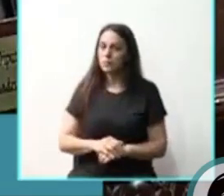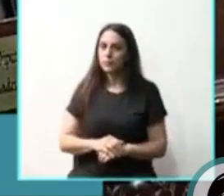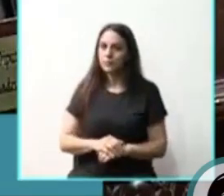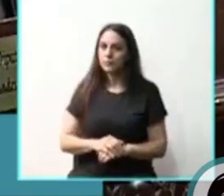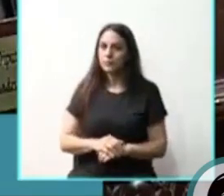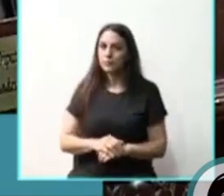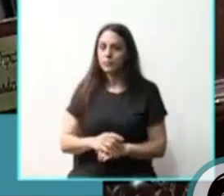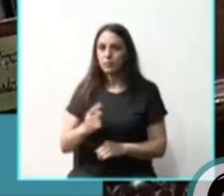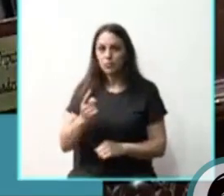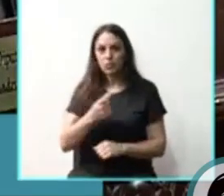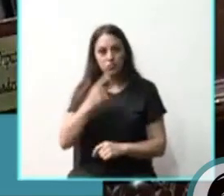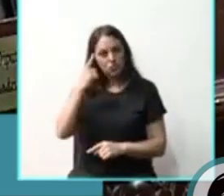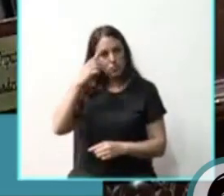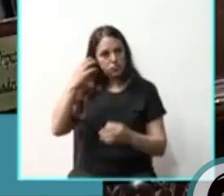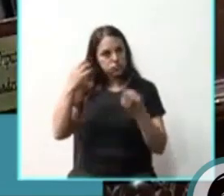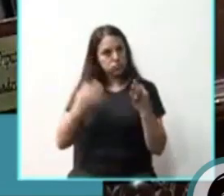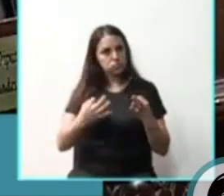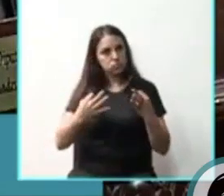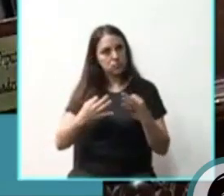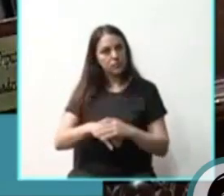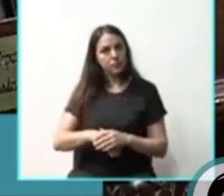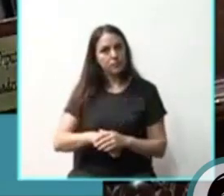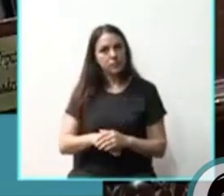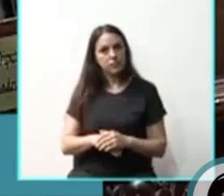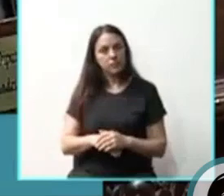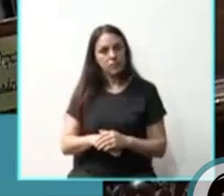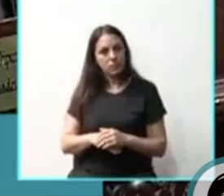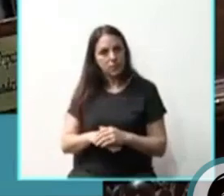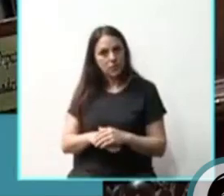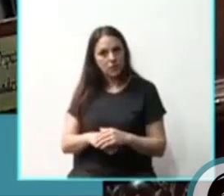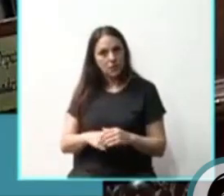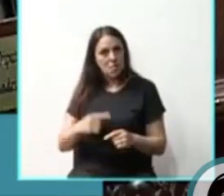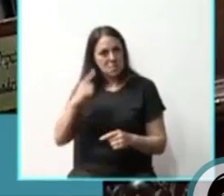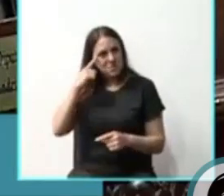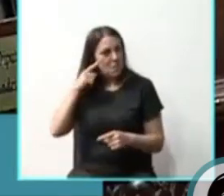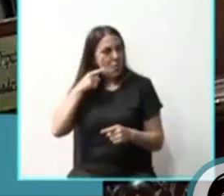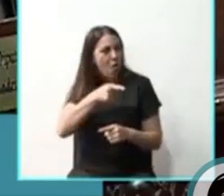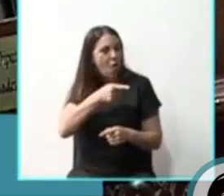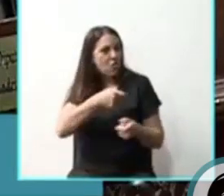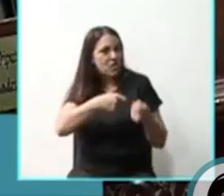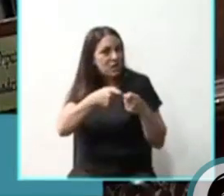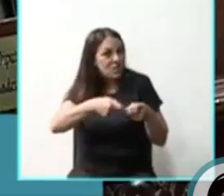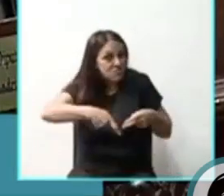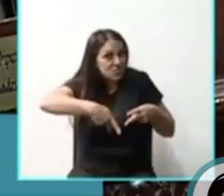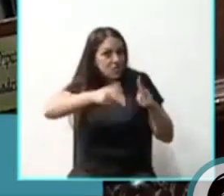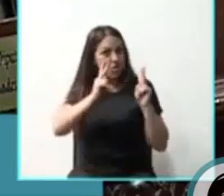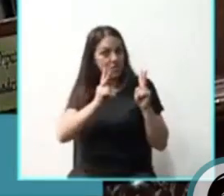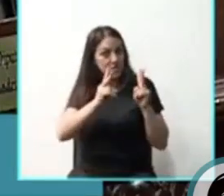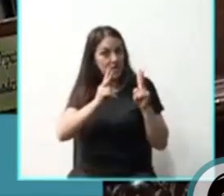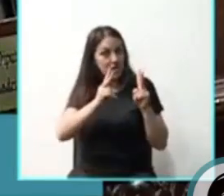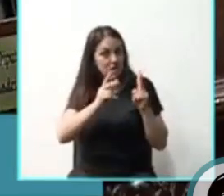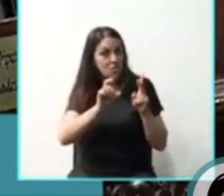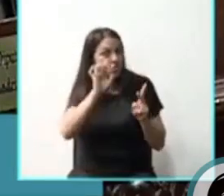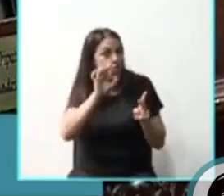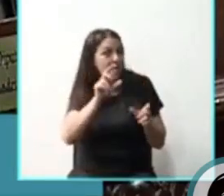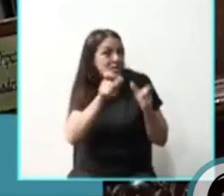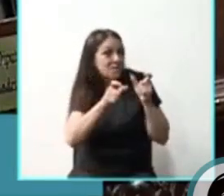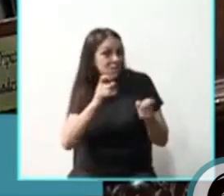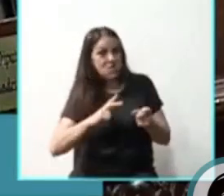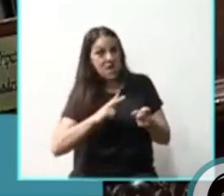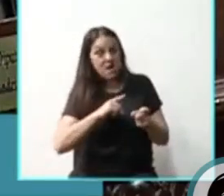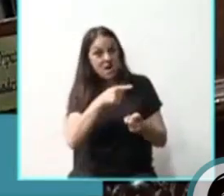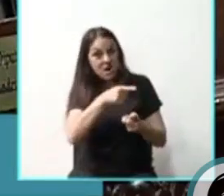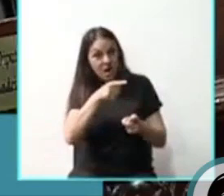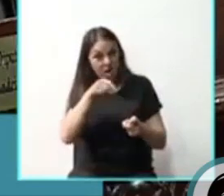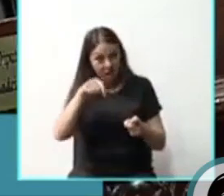porque somos coherentes porque estamos en contra del negocio inmobiliario de los negocios para los capitalistas acá en